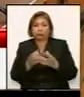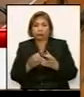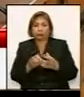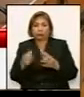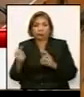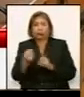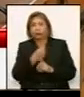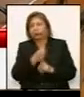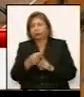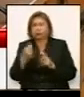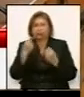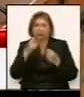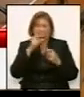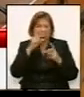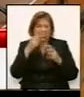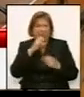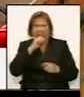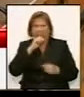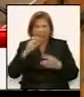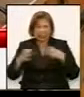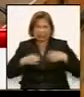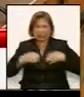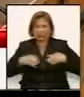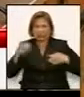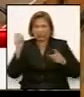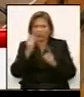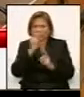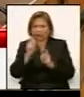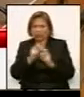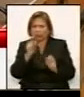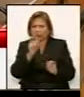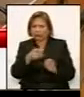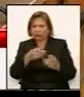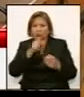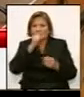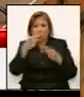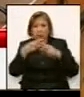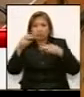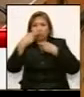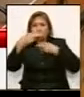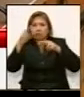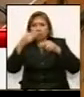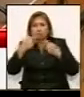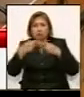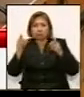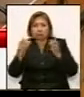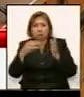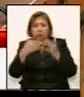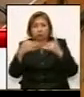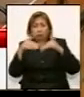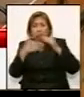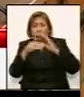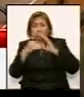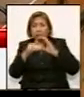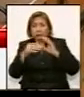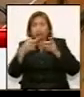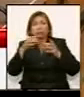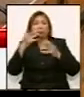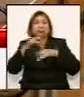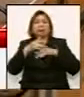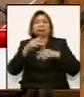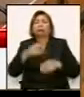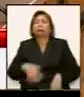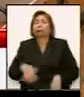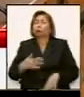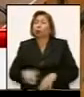violencia de odio que buscan atacar a una persona una publicación un bruto o una página pública lo peligroso